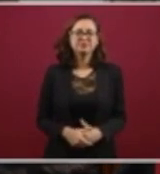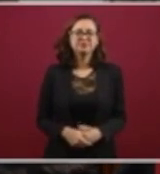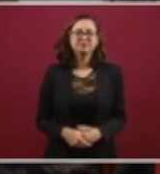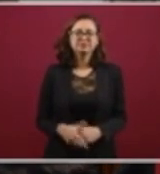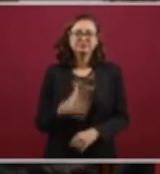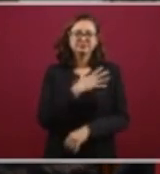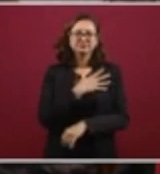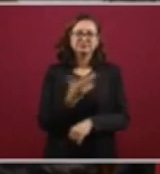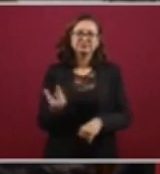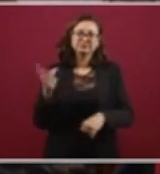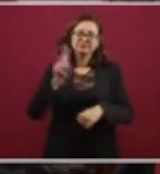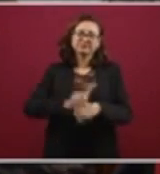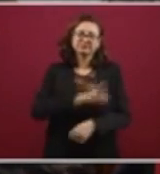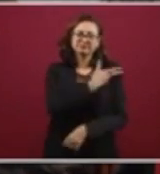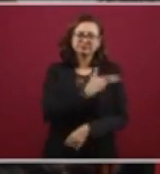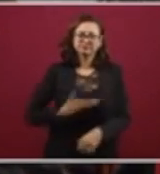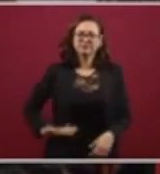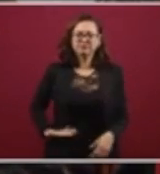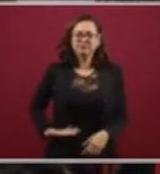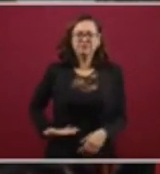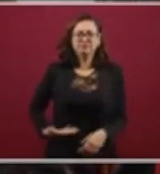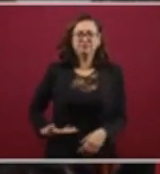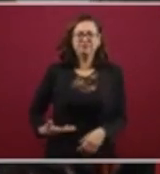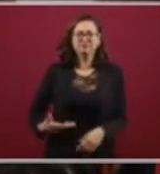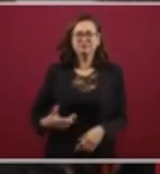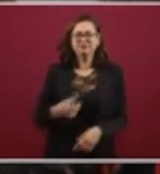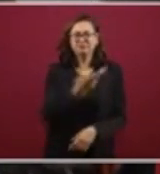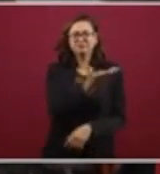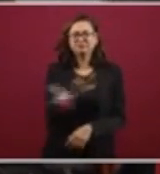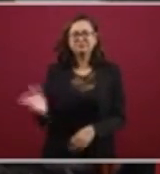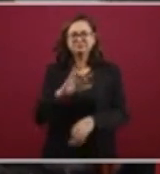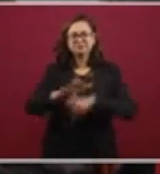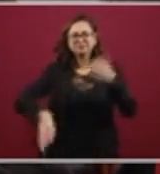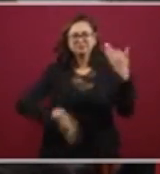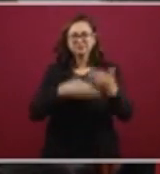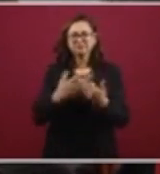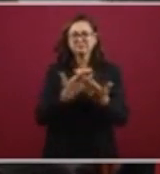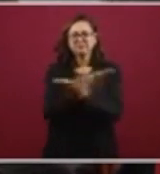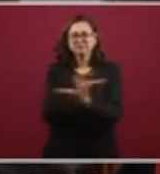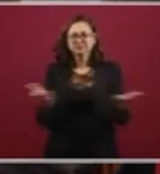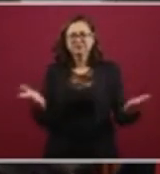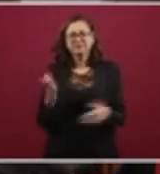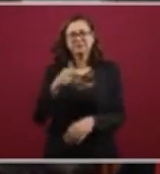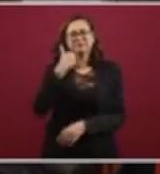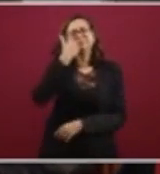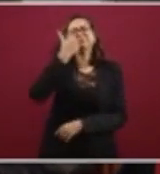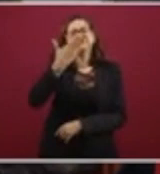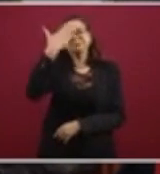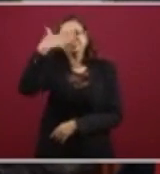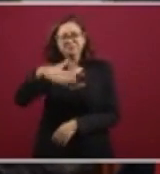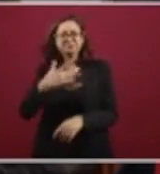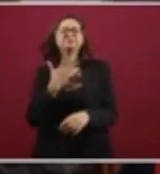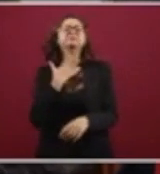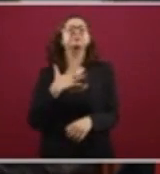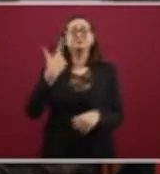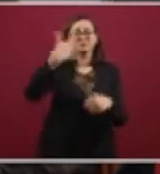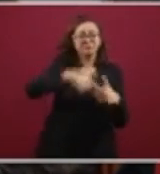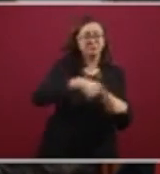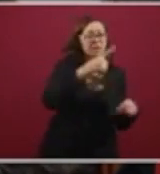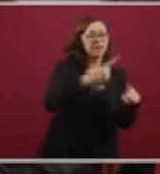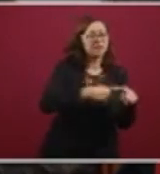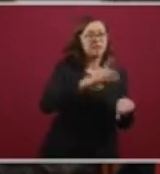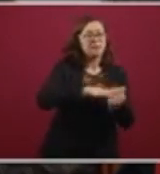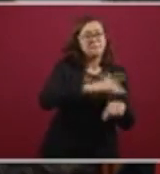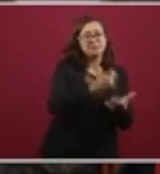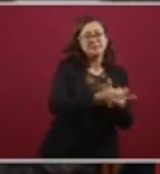Muy buenos días, señor presidente. Muy buenos días a todas y a todos ustedes, quienes quieren el precio de la gasolina, el precio con el